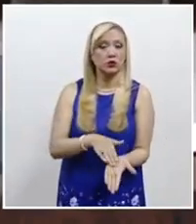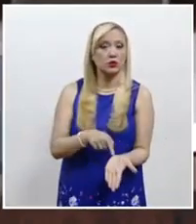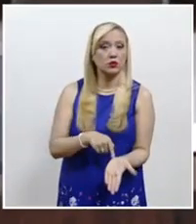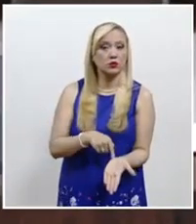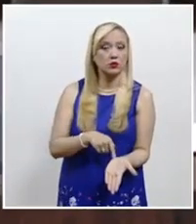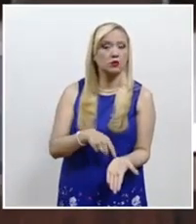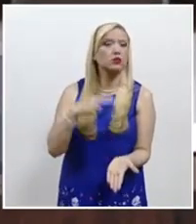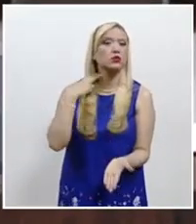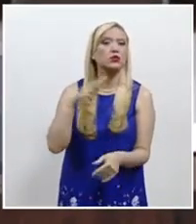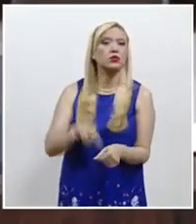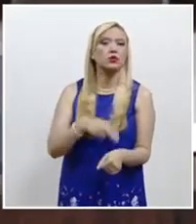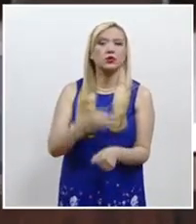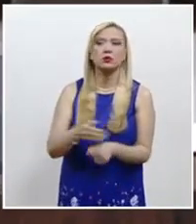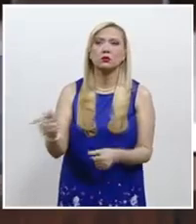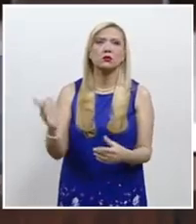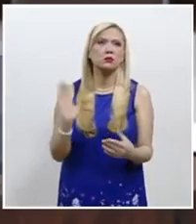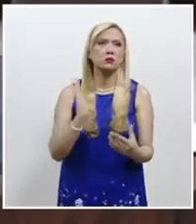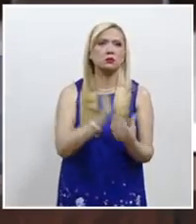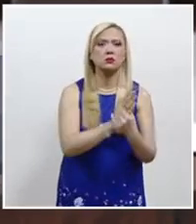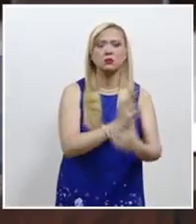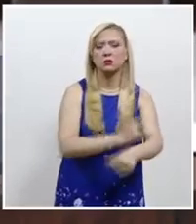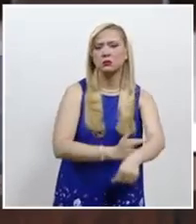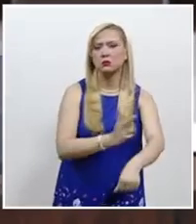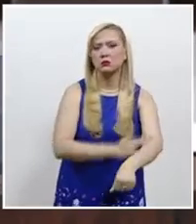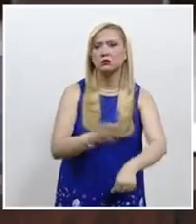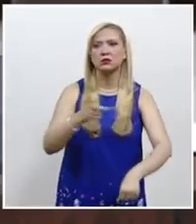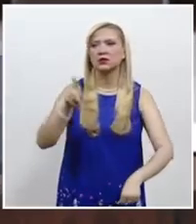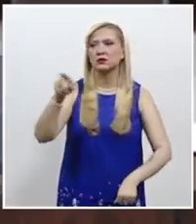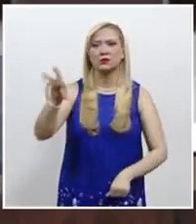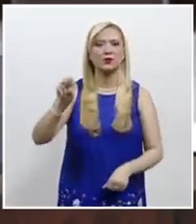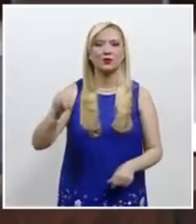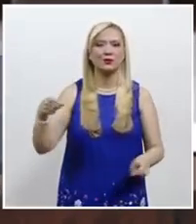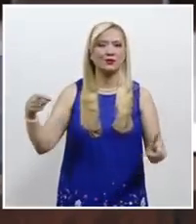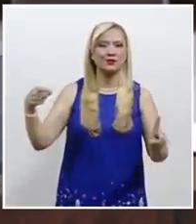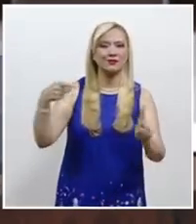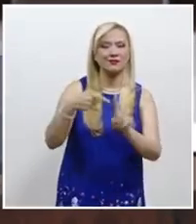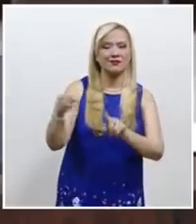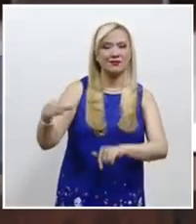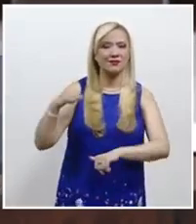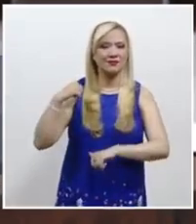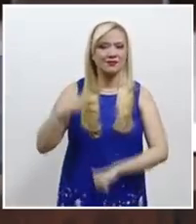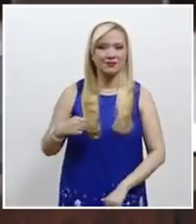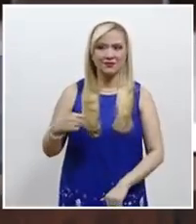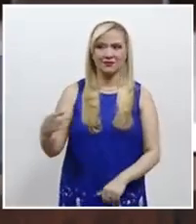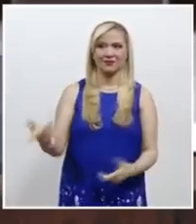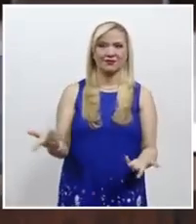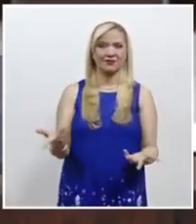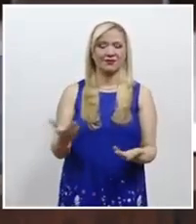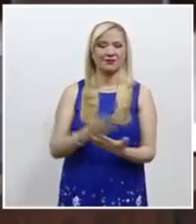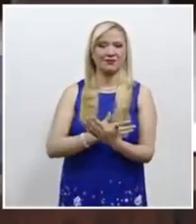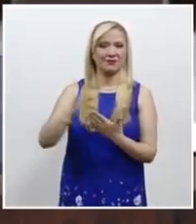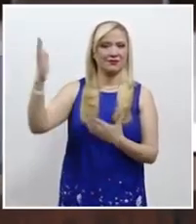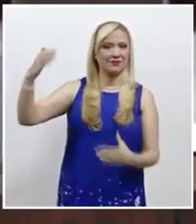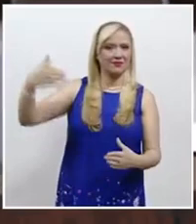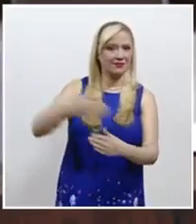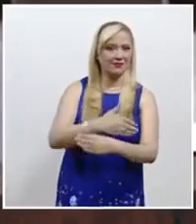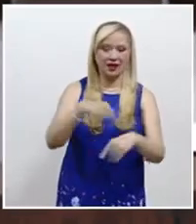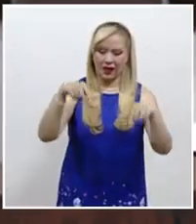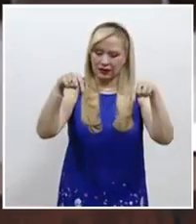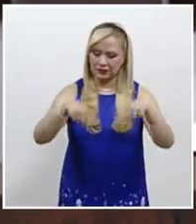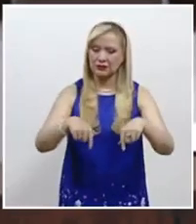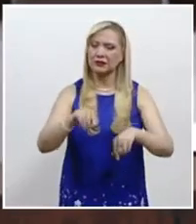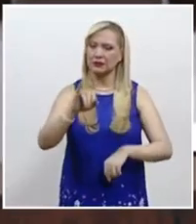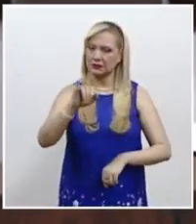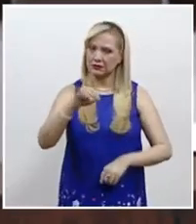alguno estableció exigencias no previstas en la normatividad interna, con lo que excedió su ámbito de atribuciones. Me